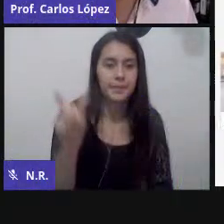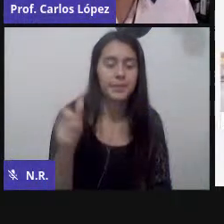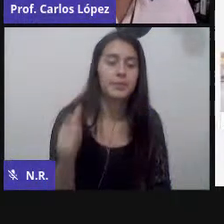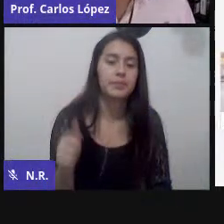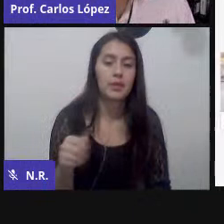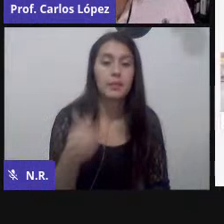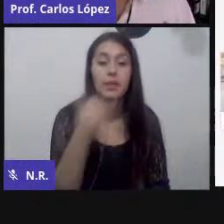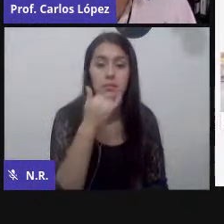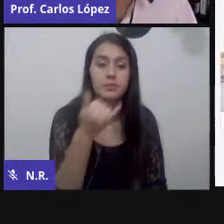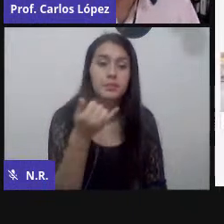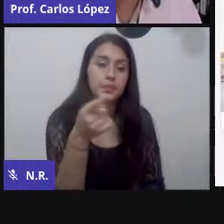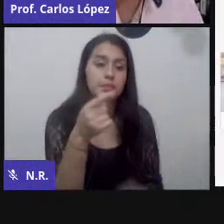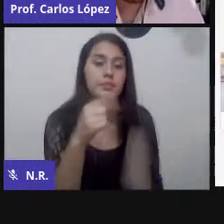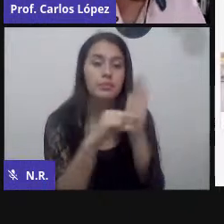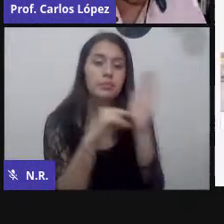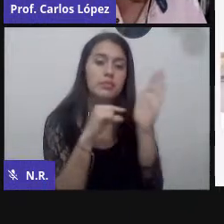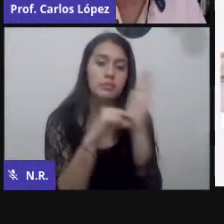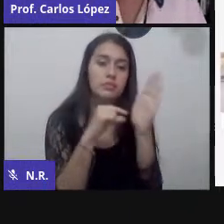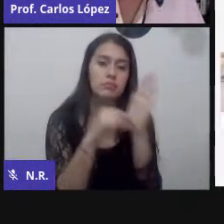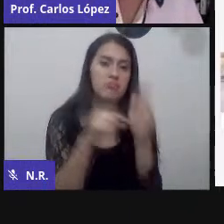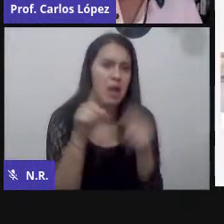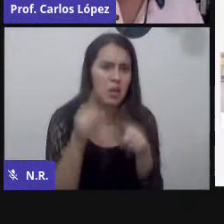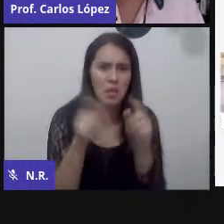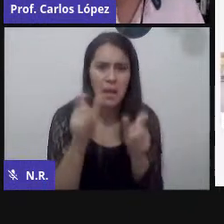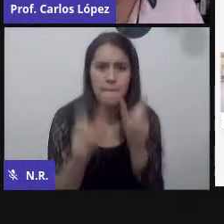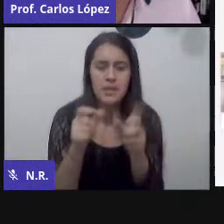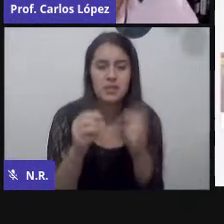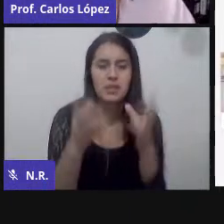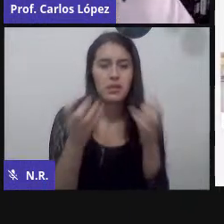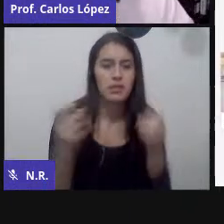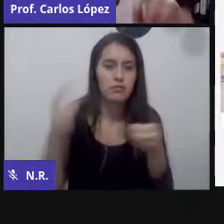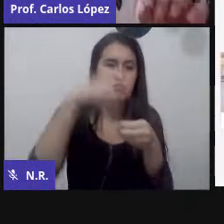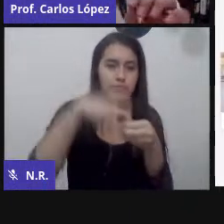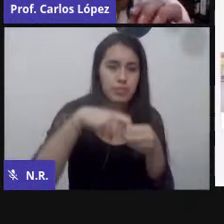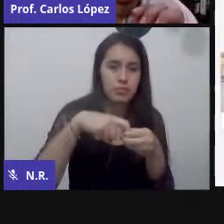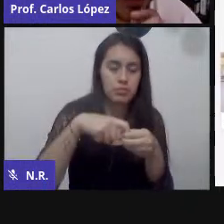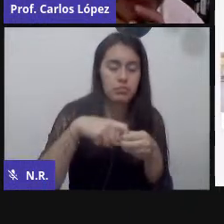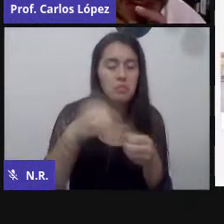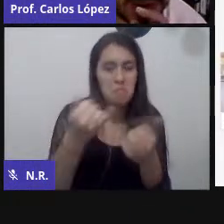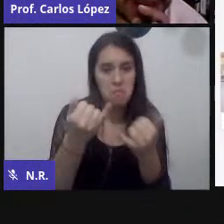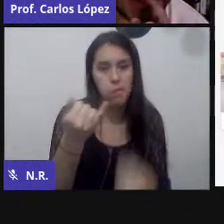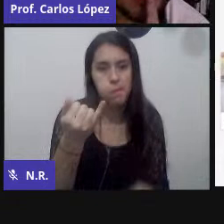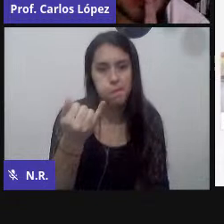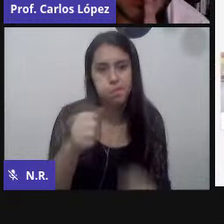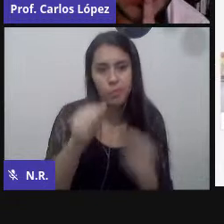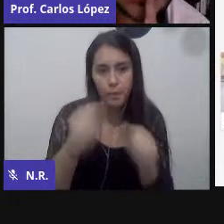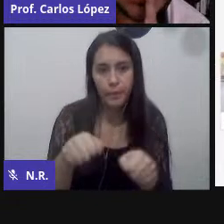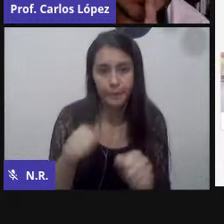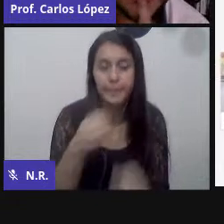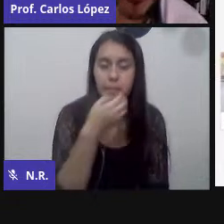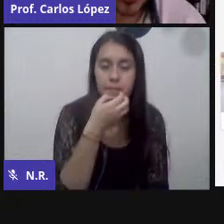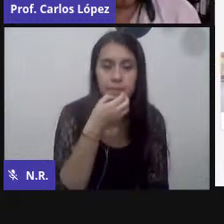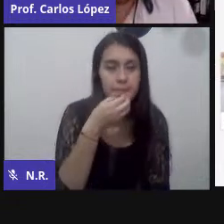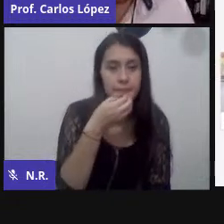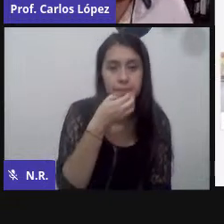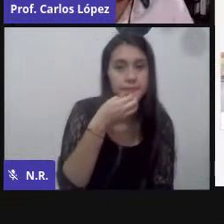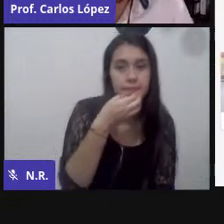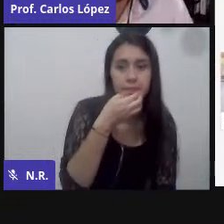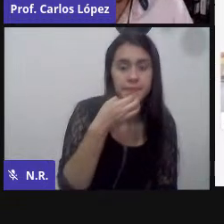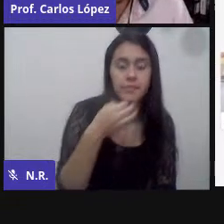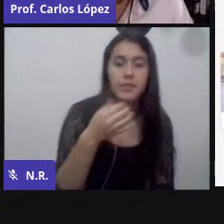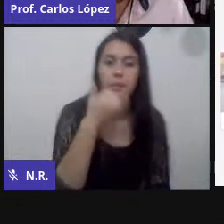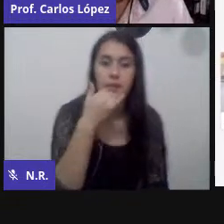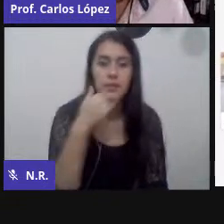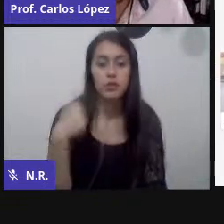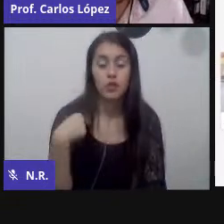link, las personas que quieran pueden ingresar, van a salir en pantalla para ver. Entonces, dése cuenta que lo que hice fue